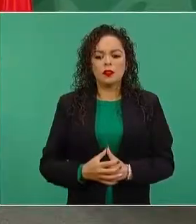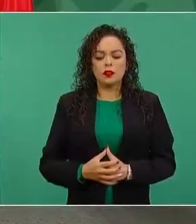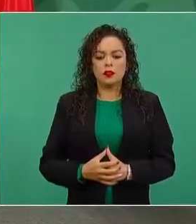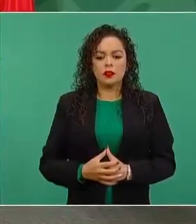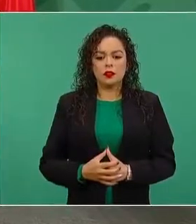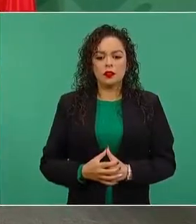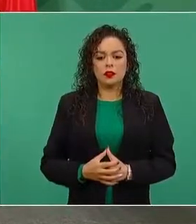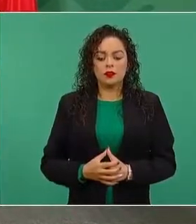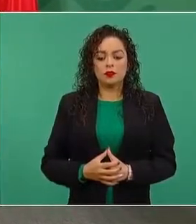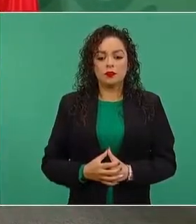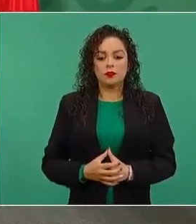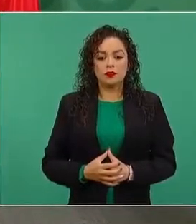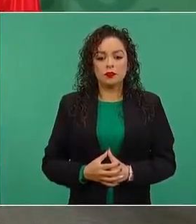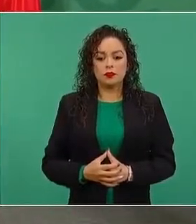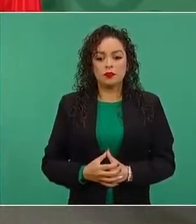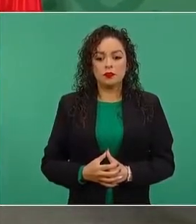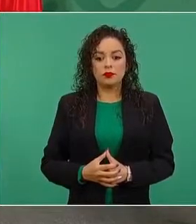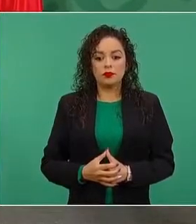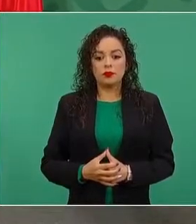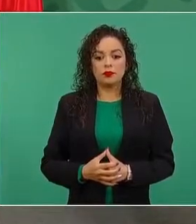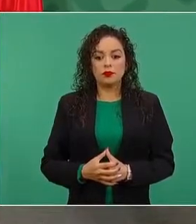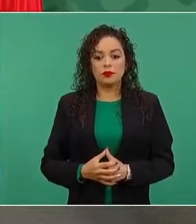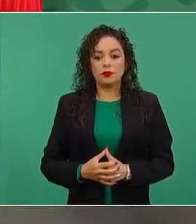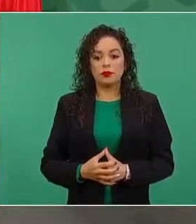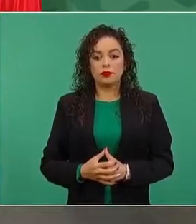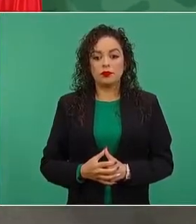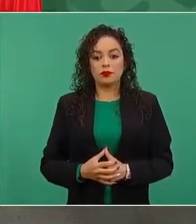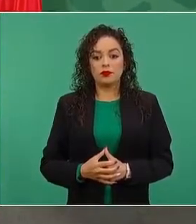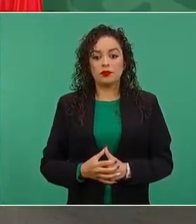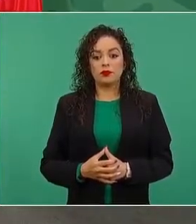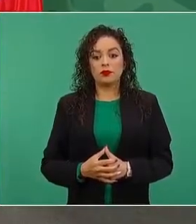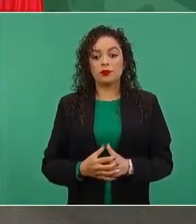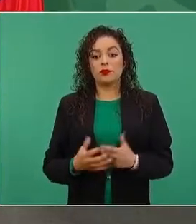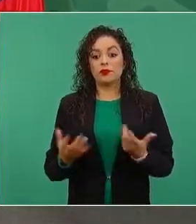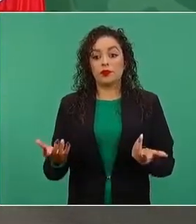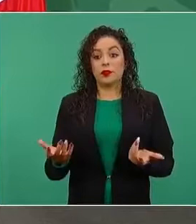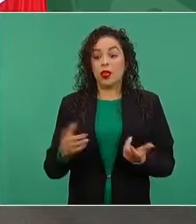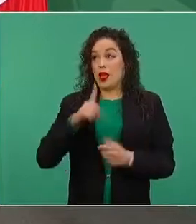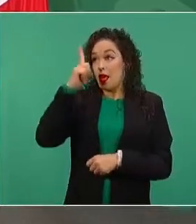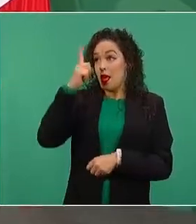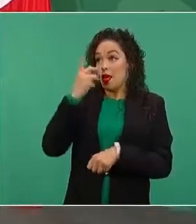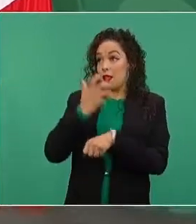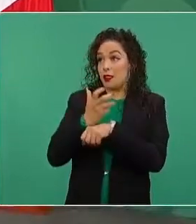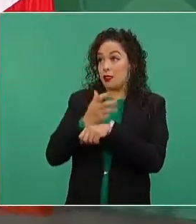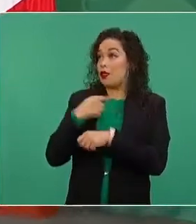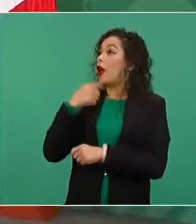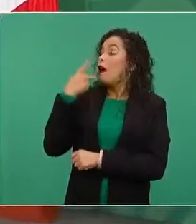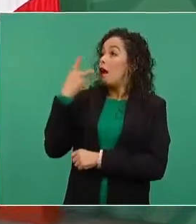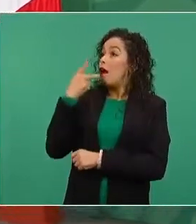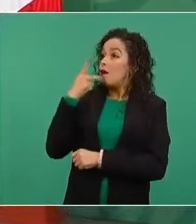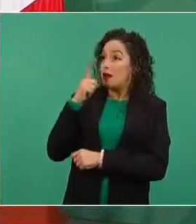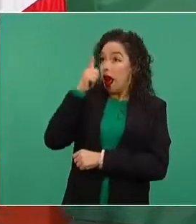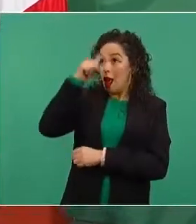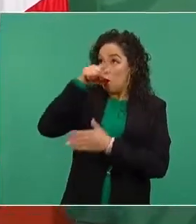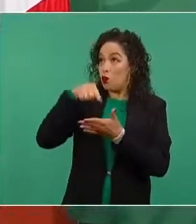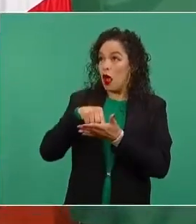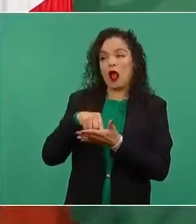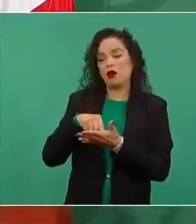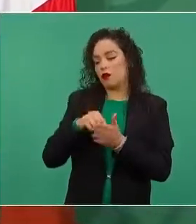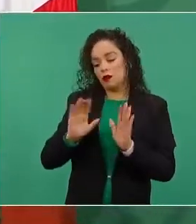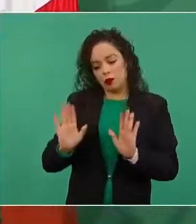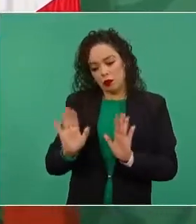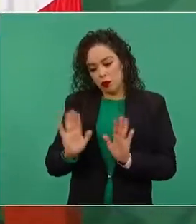no lo puedo tratar tan abiertamente en Estados Unidos, por respeto a